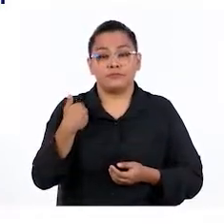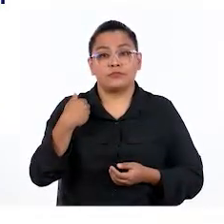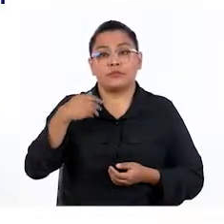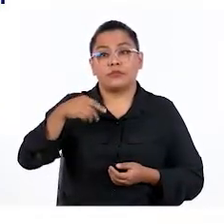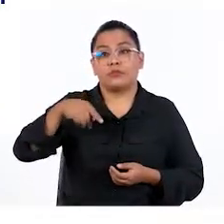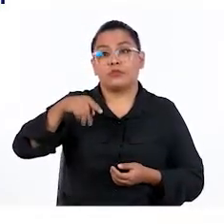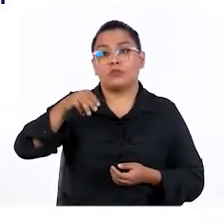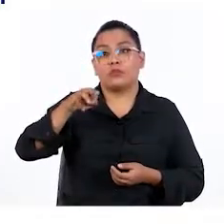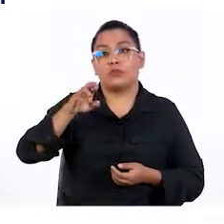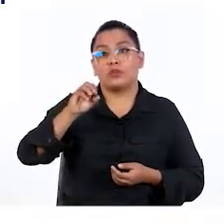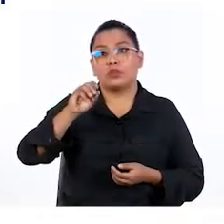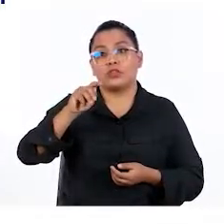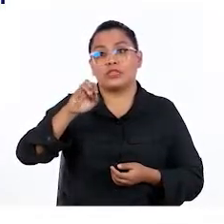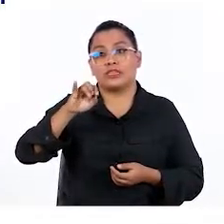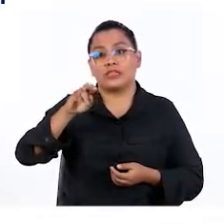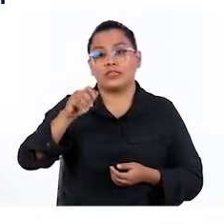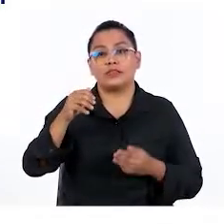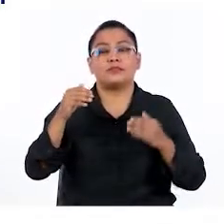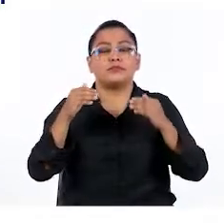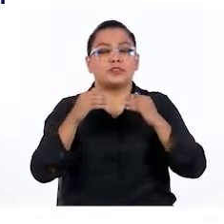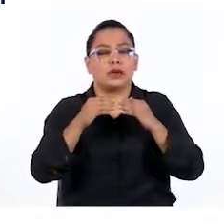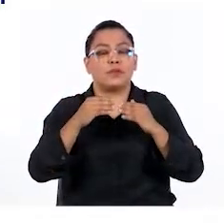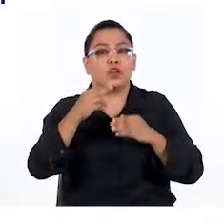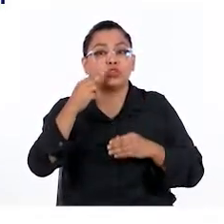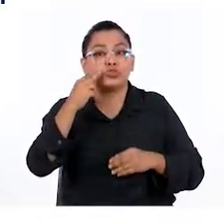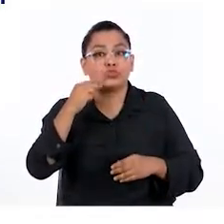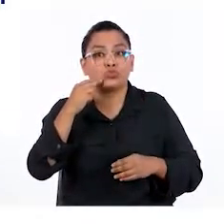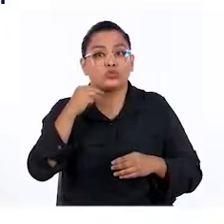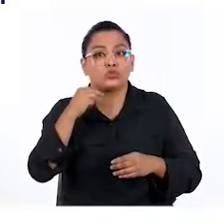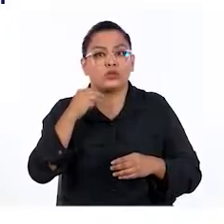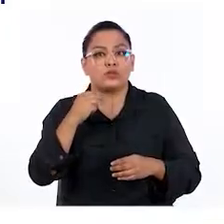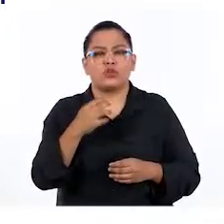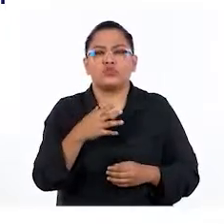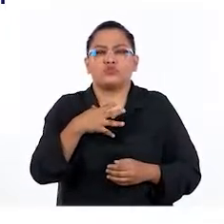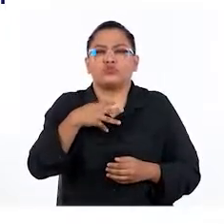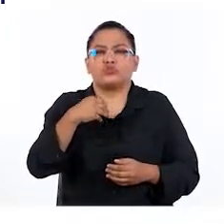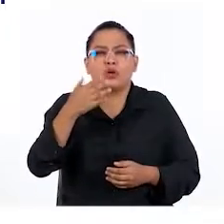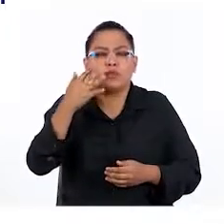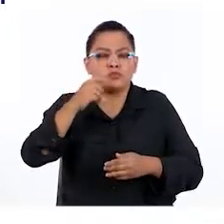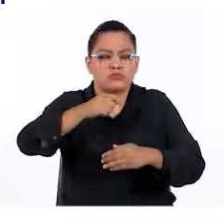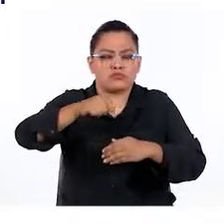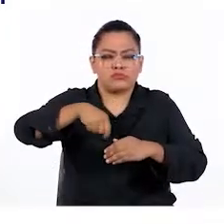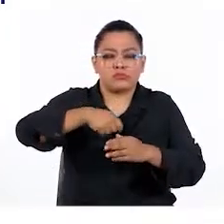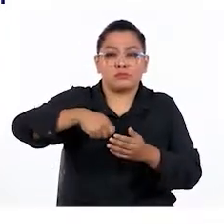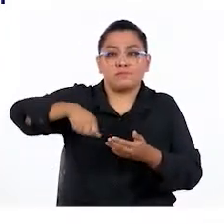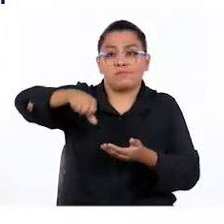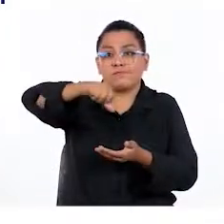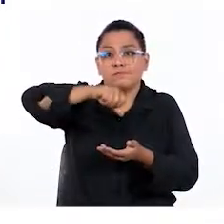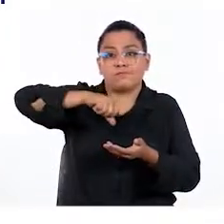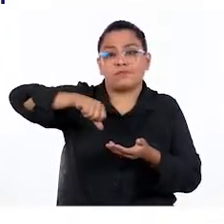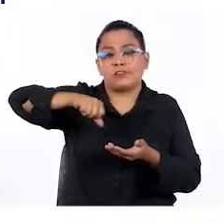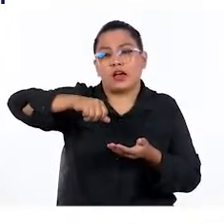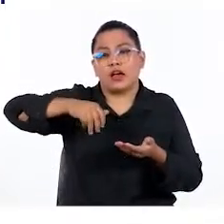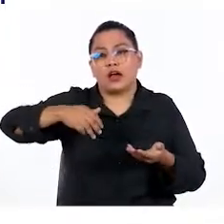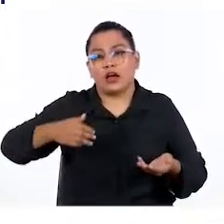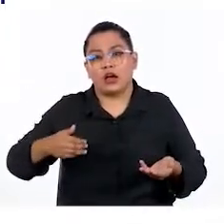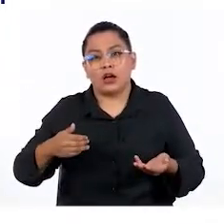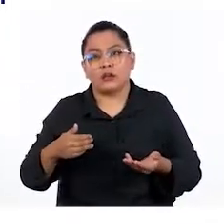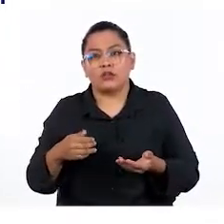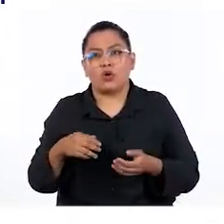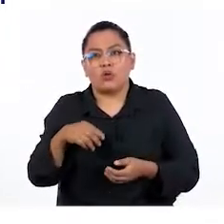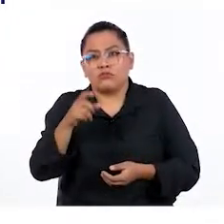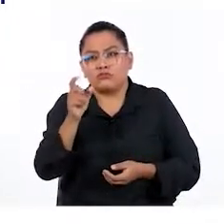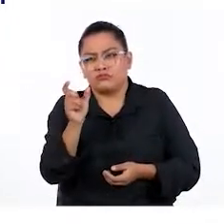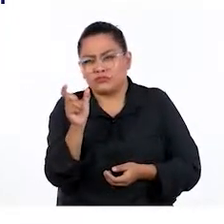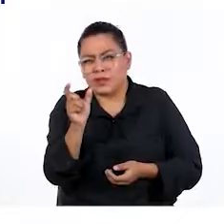y también contiene azúcares. Pero también nosotros nos gusta agregarle un poco de aceite, nos gusta agregarle un poco de